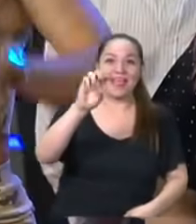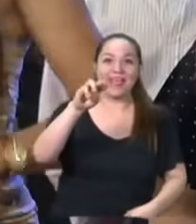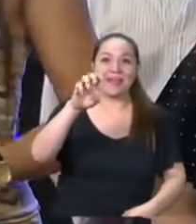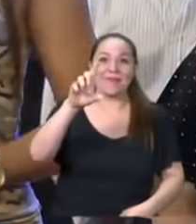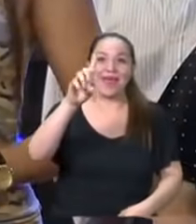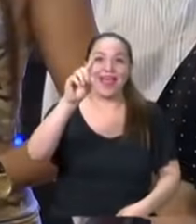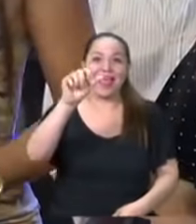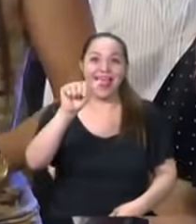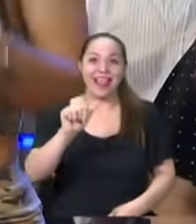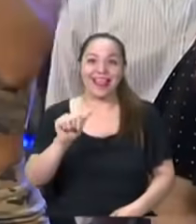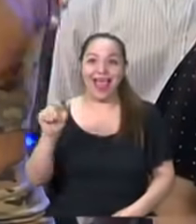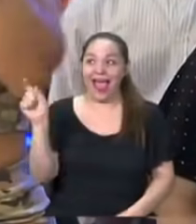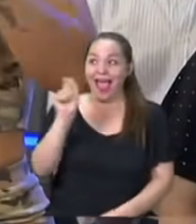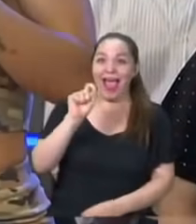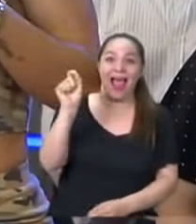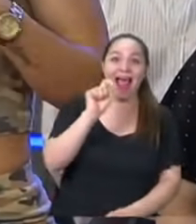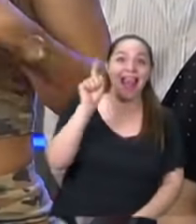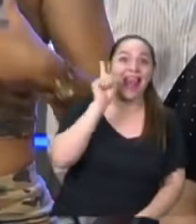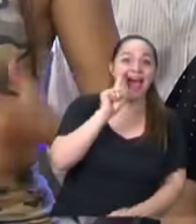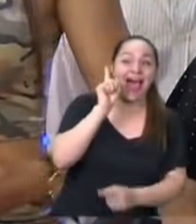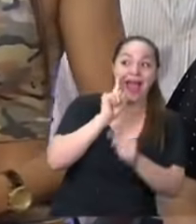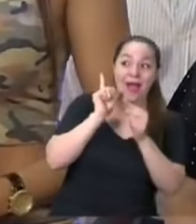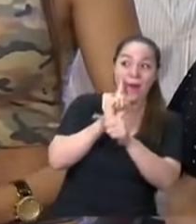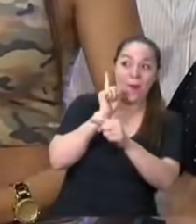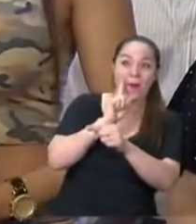¡Está llegando Imelda al estudio!